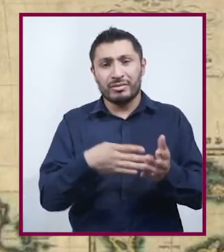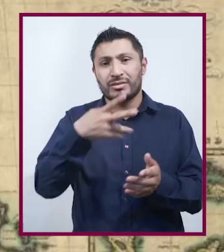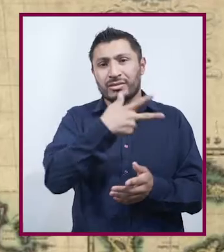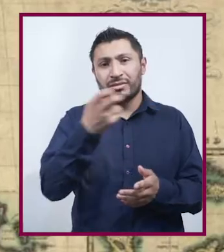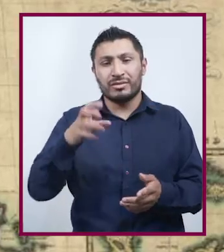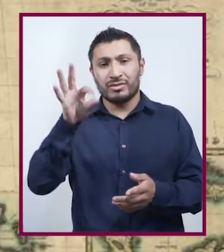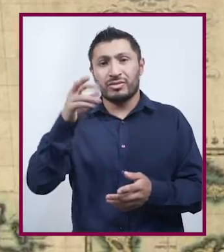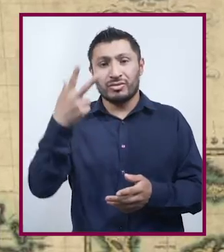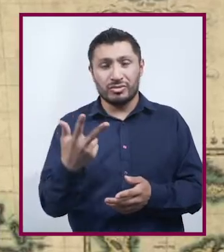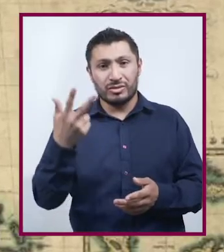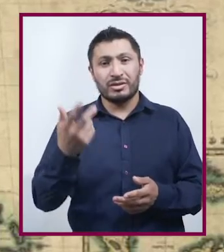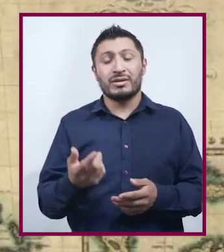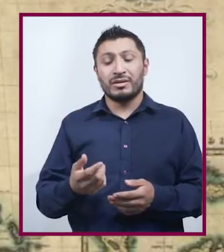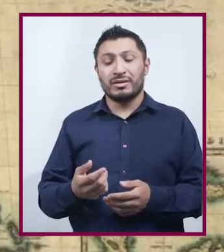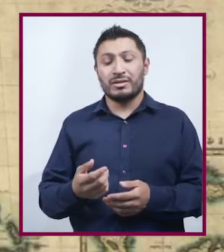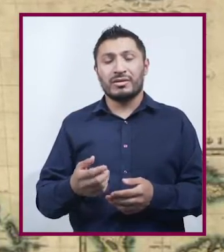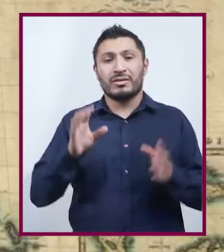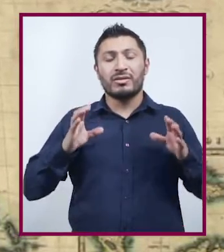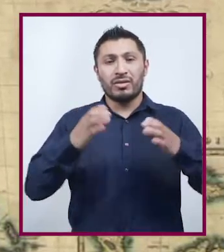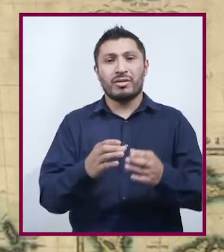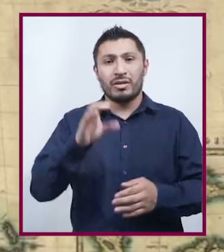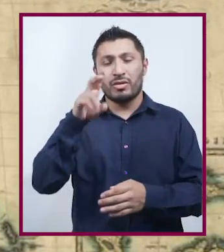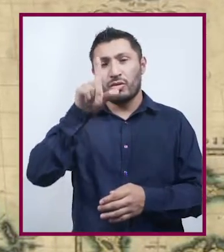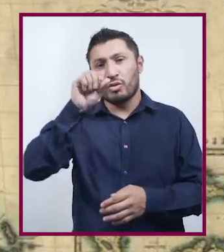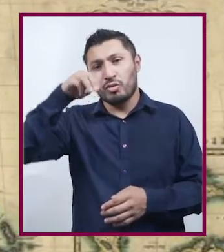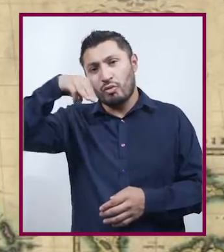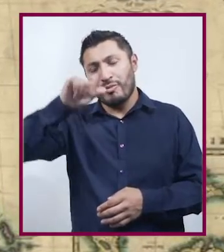de 1848 en la comunidad